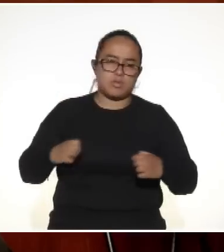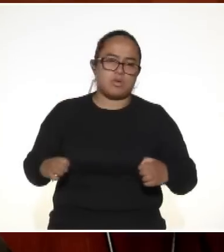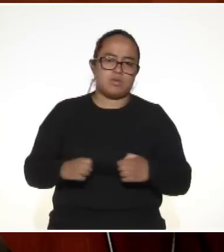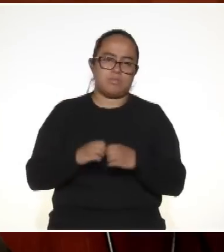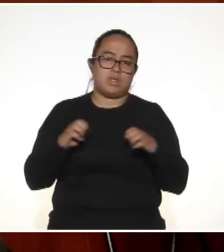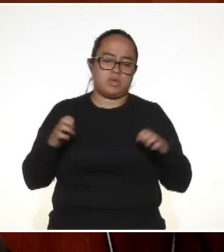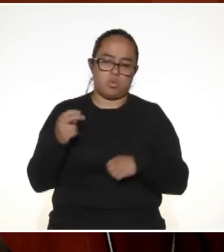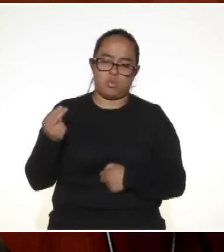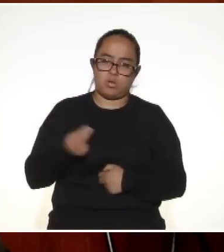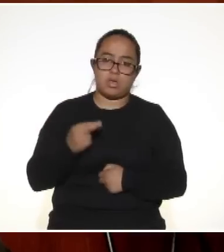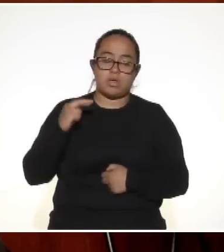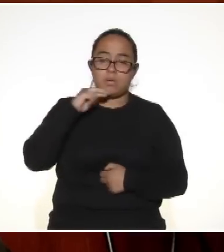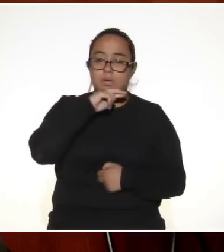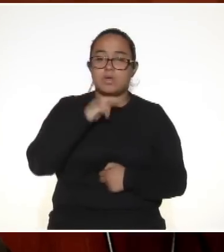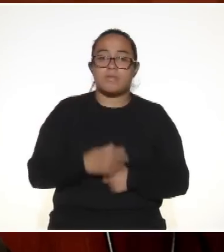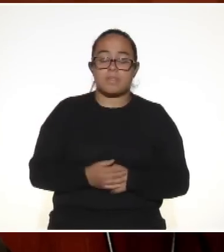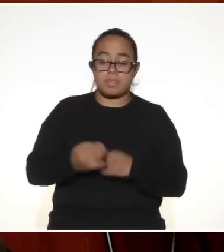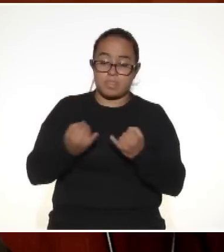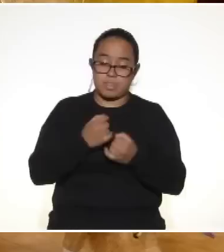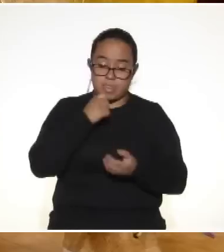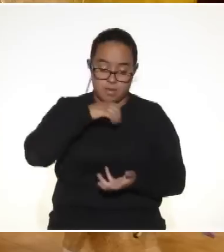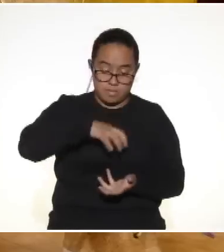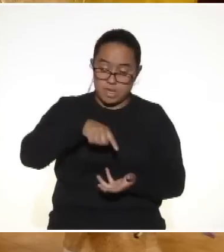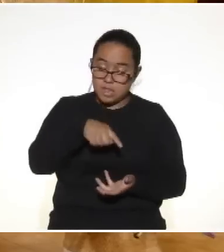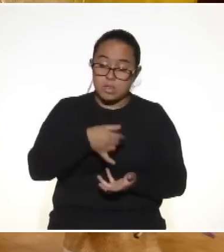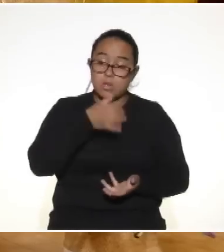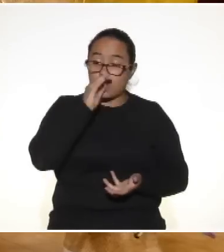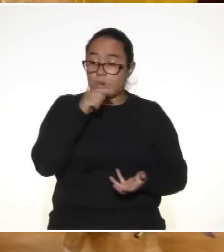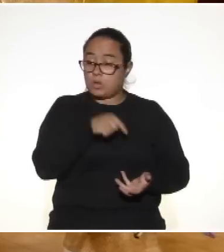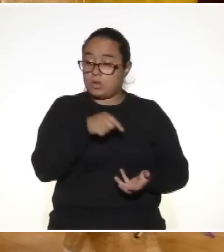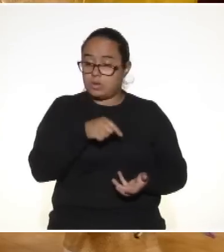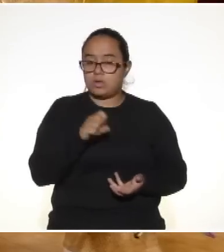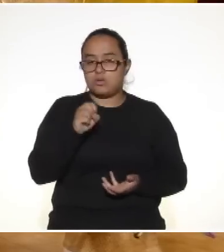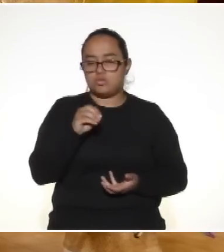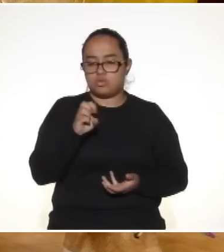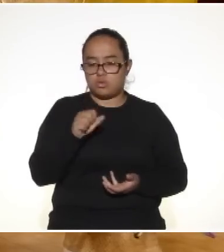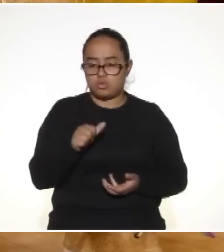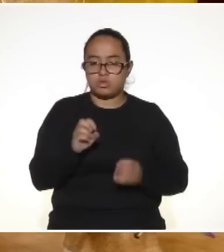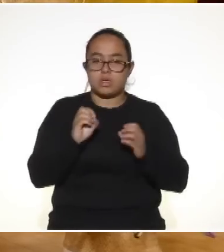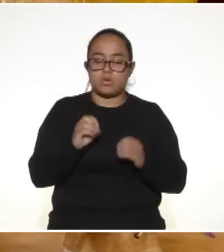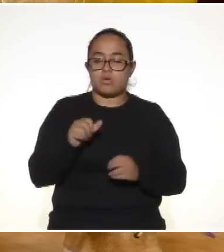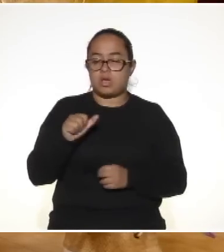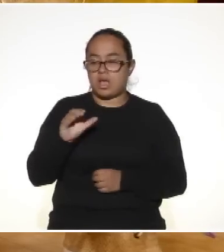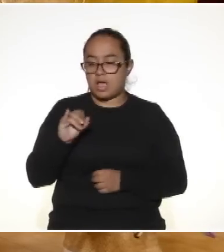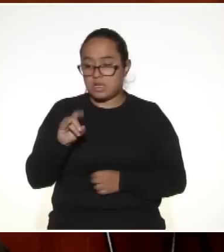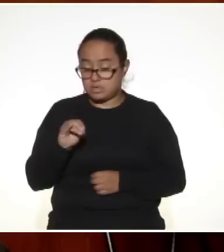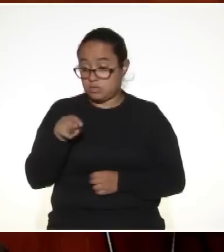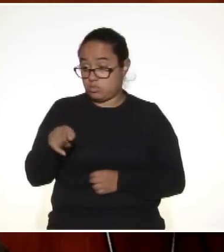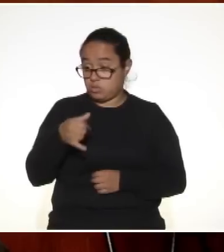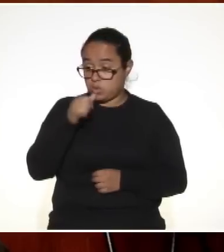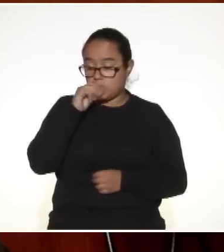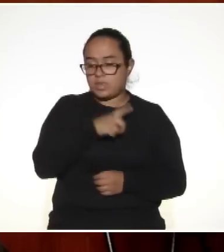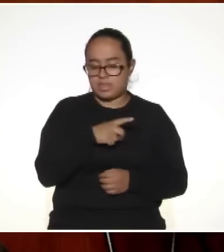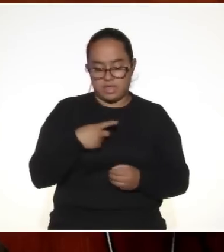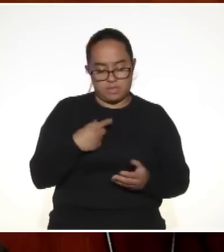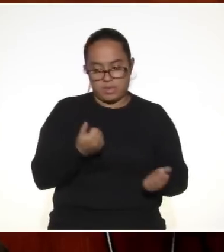es posible, llevar el frasquito con lo que tomó, ya sea sosa, algún tipo de ácido o un medicamento, hay que llevarlo para saber qué